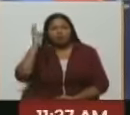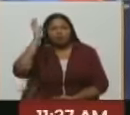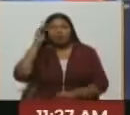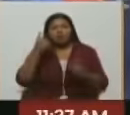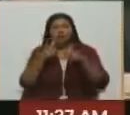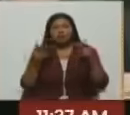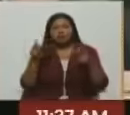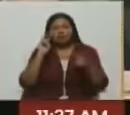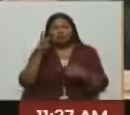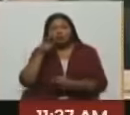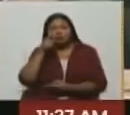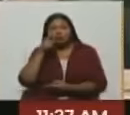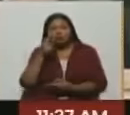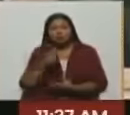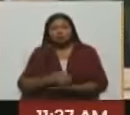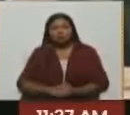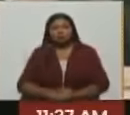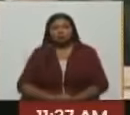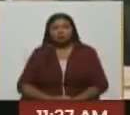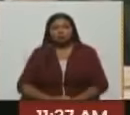Ahí tenemos que observarlo.